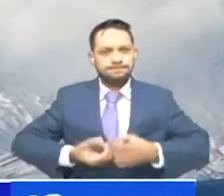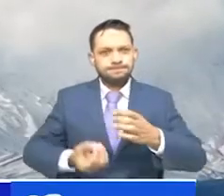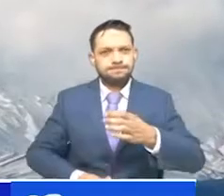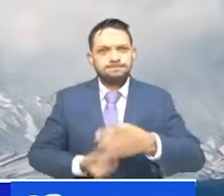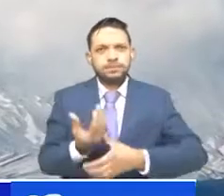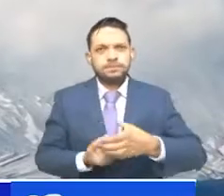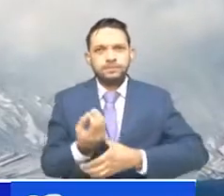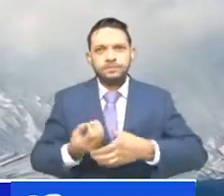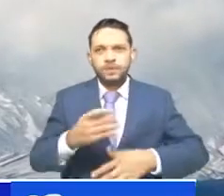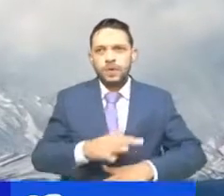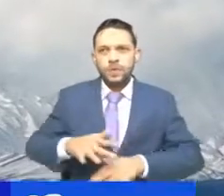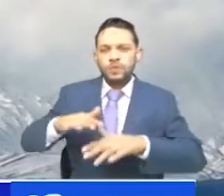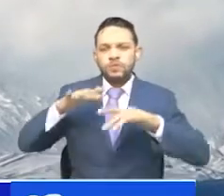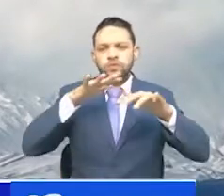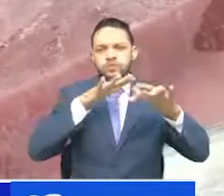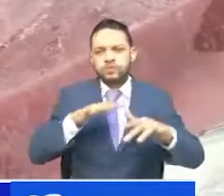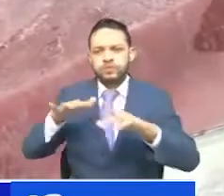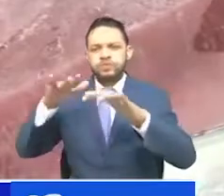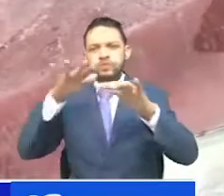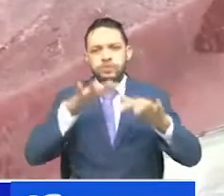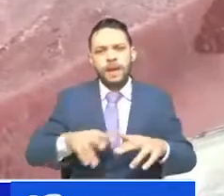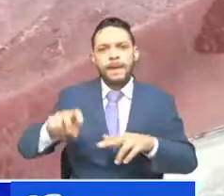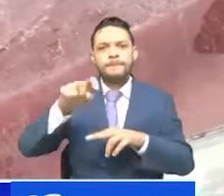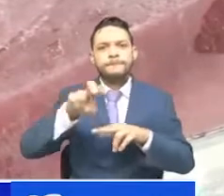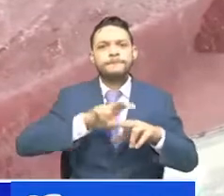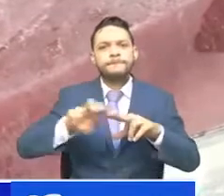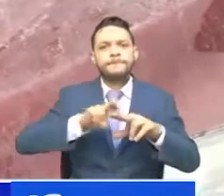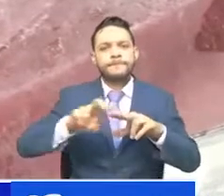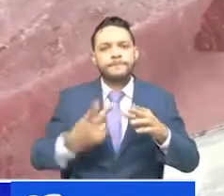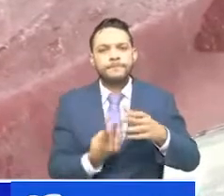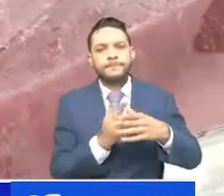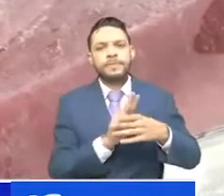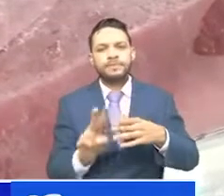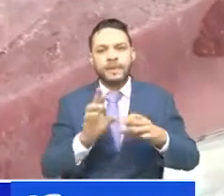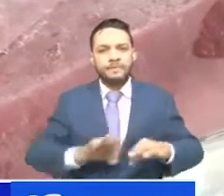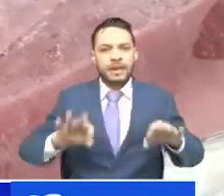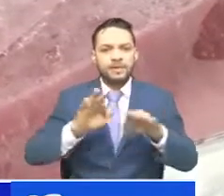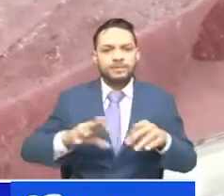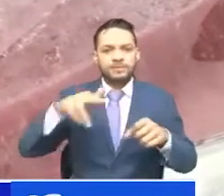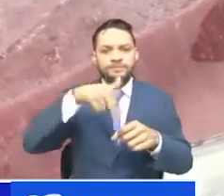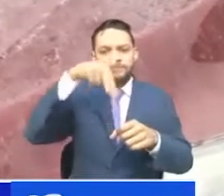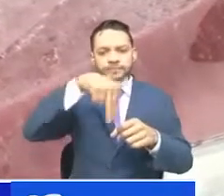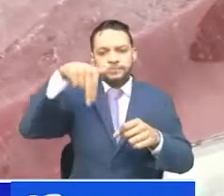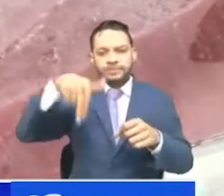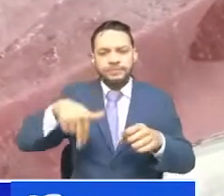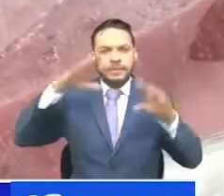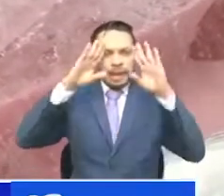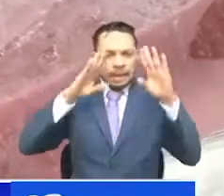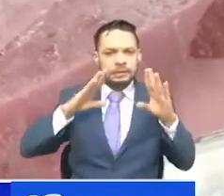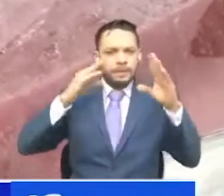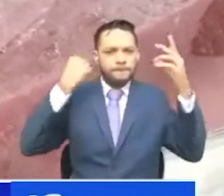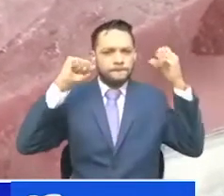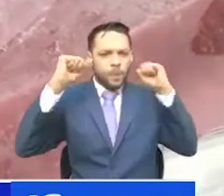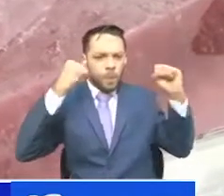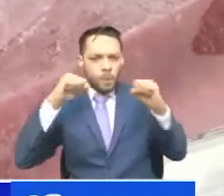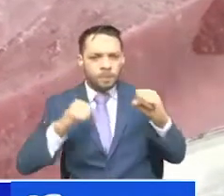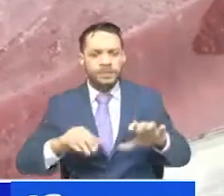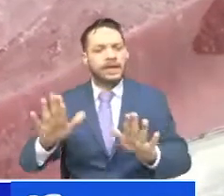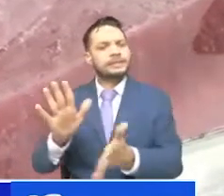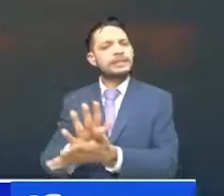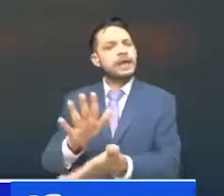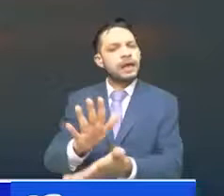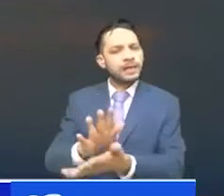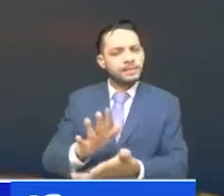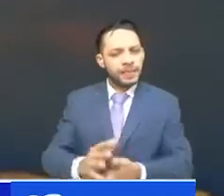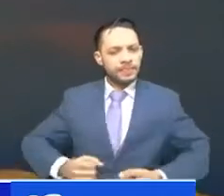entre Manizales y Villa María este martes en la tarde llamó la atención de los ciudadanos. Sin embargo, cabe recordar que el nivel de actividad del Nevado del